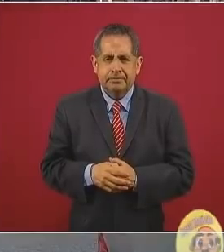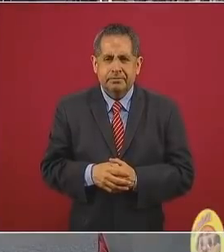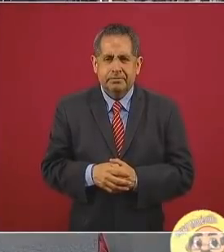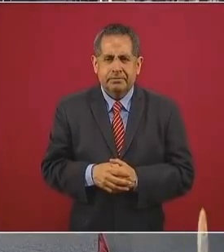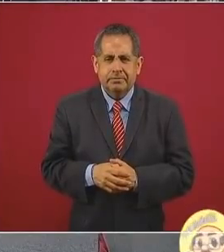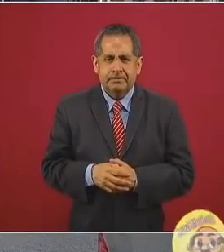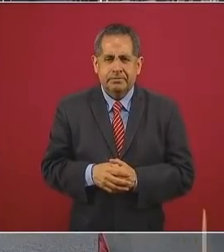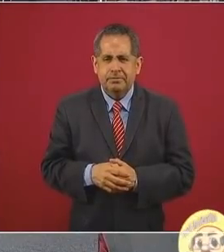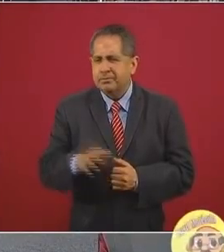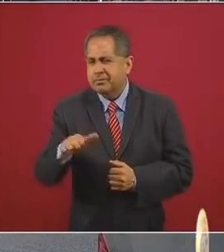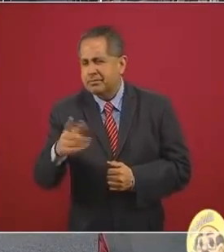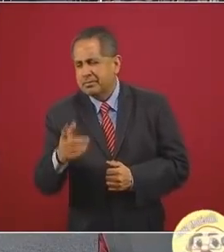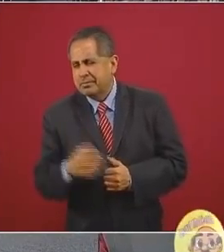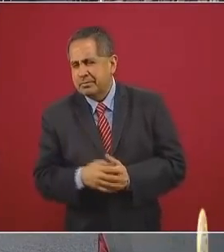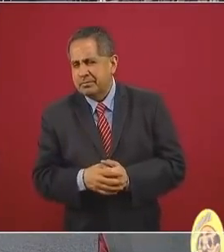¿Cómo?